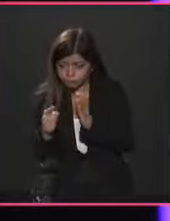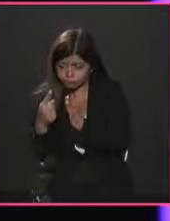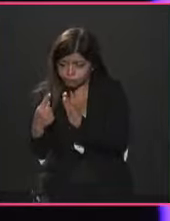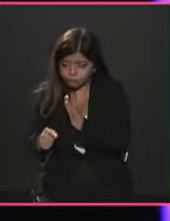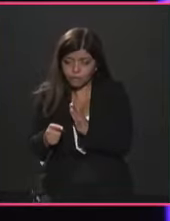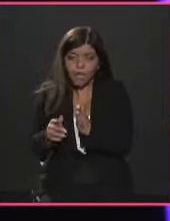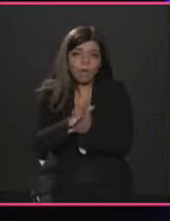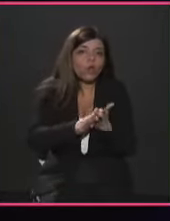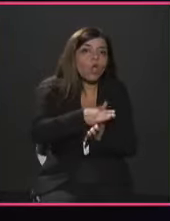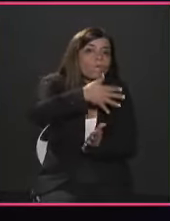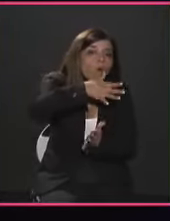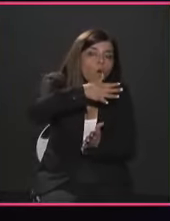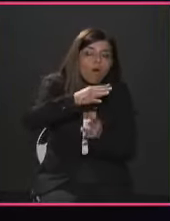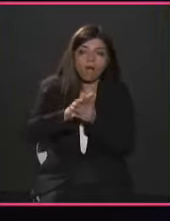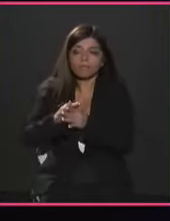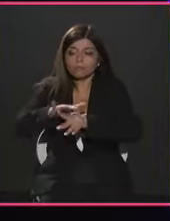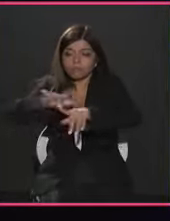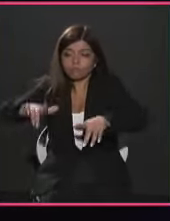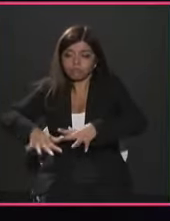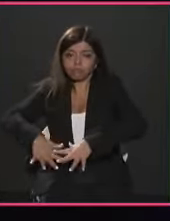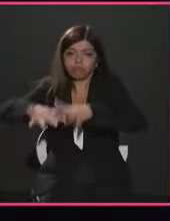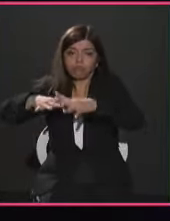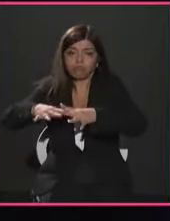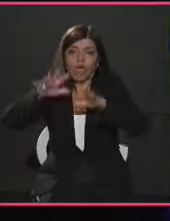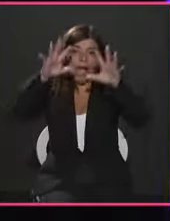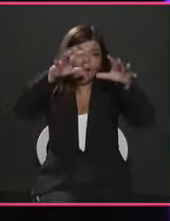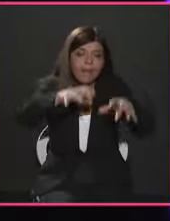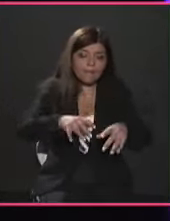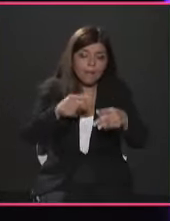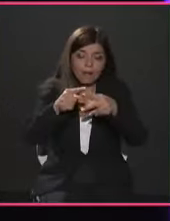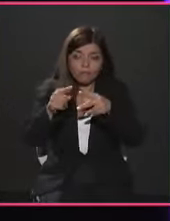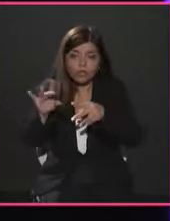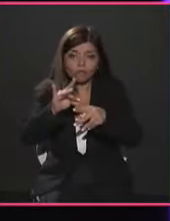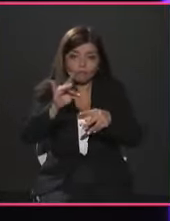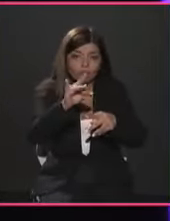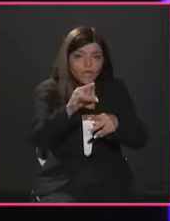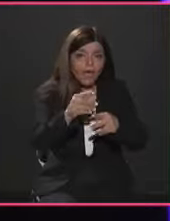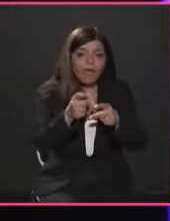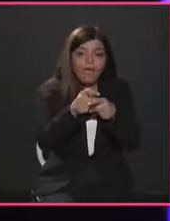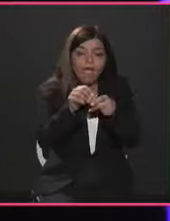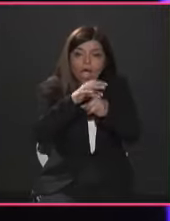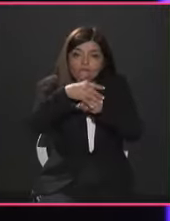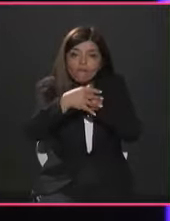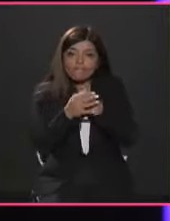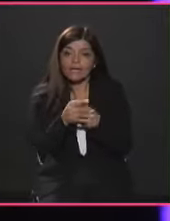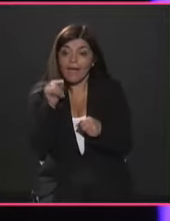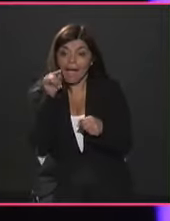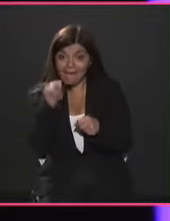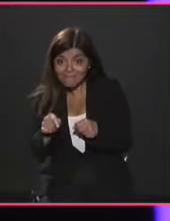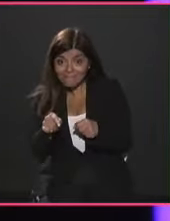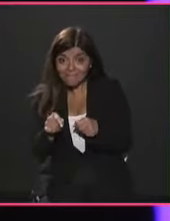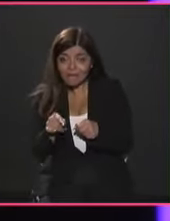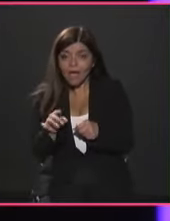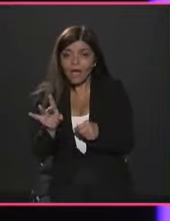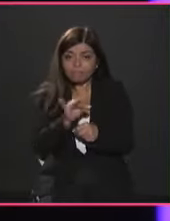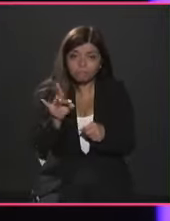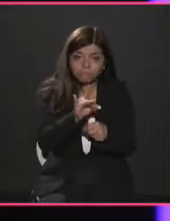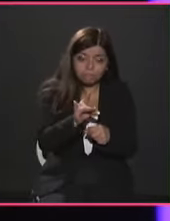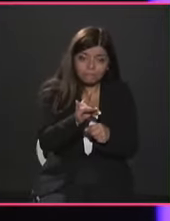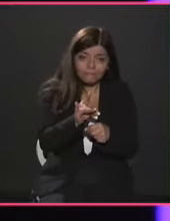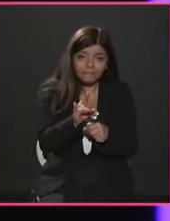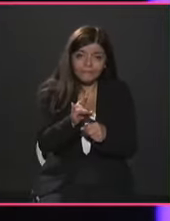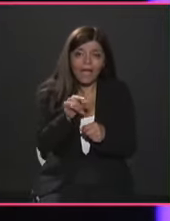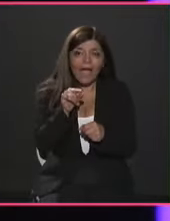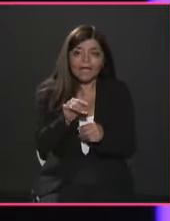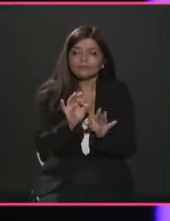de humedales de pantanos y donde hay animales porque claro Ahí es donde hay varias bacterias entonces donde hay mucha bacteria Entonces está el